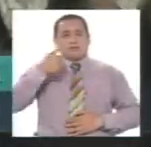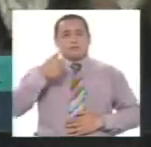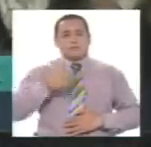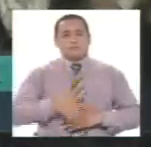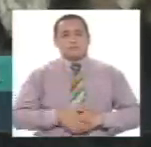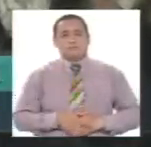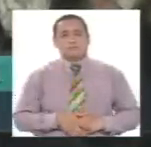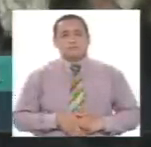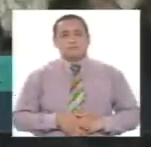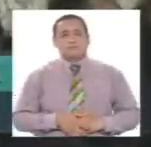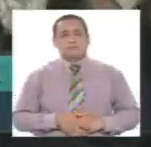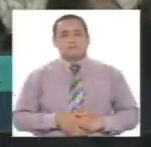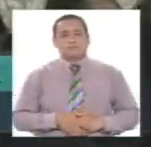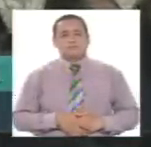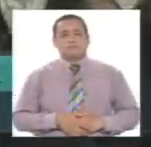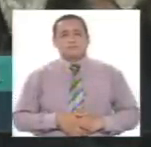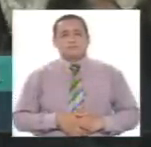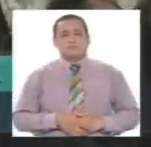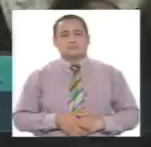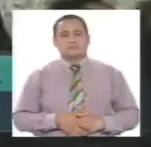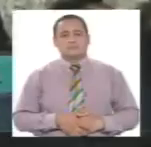Ministros.